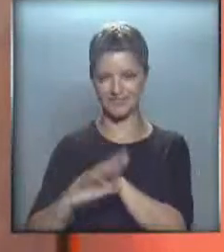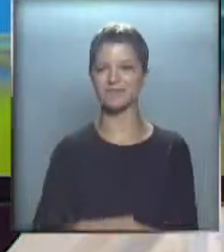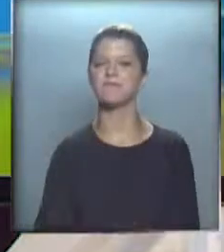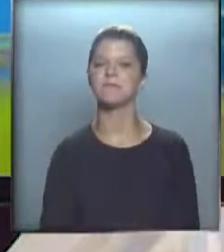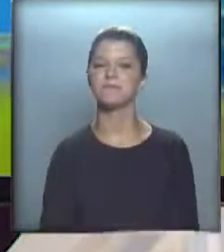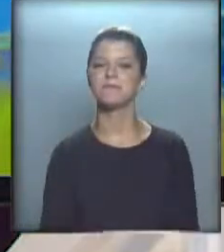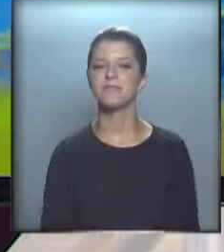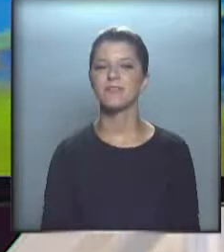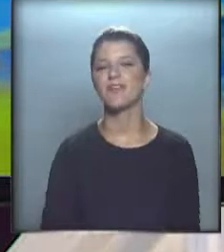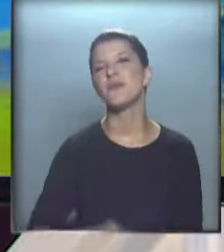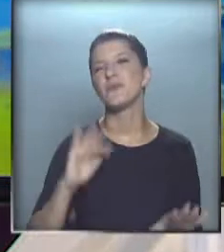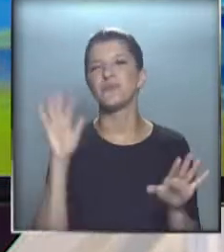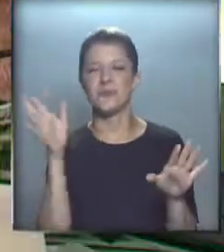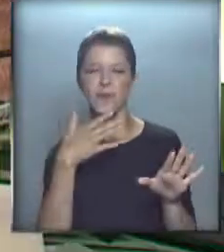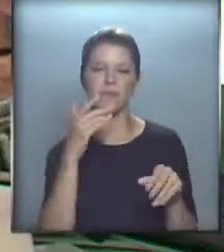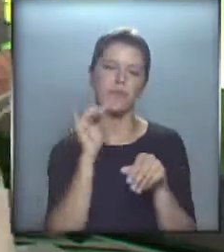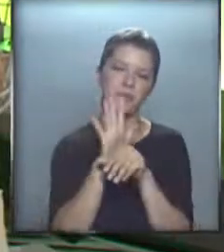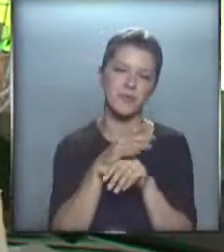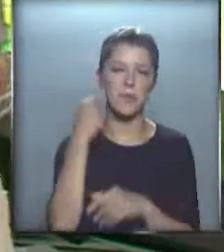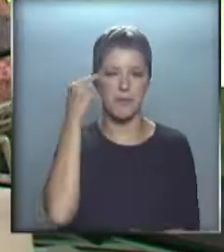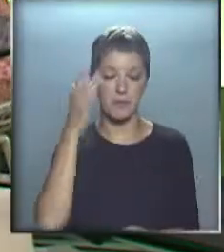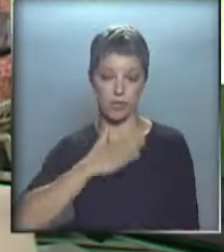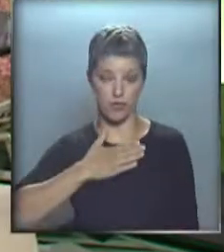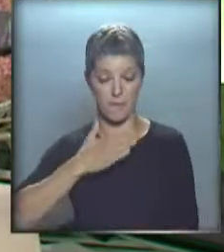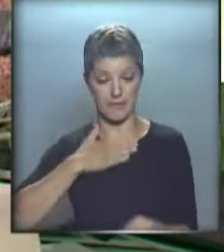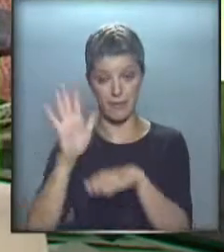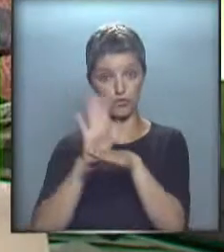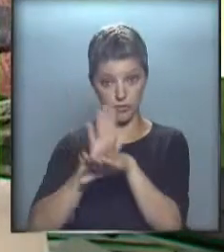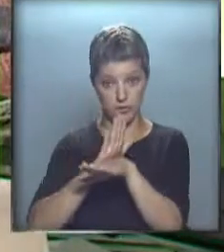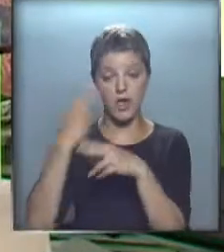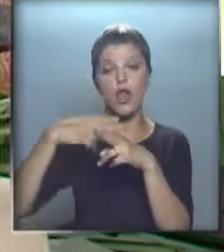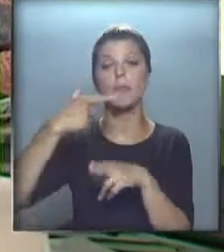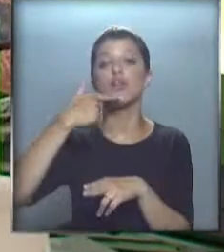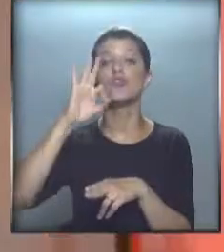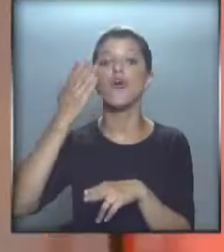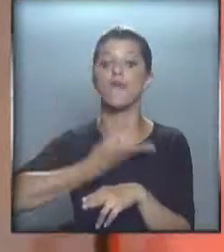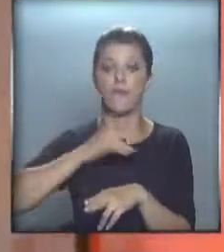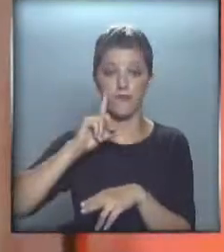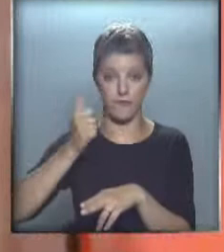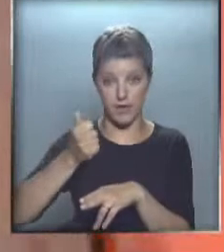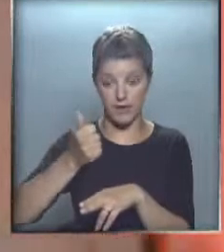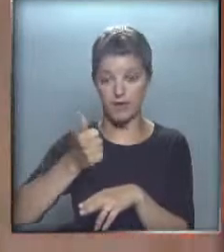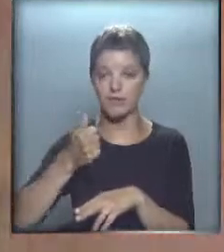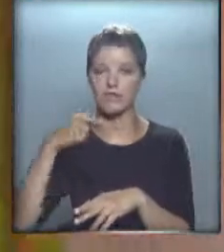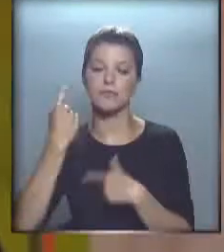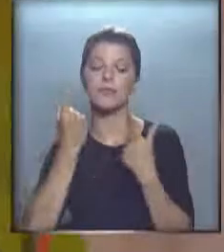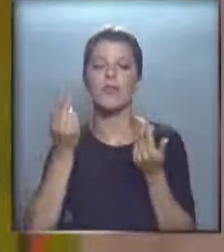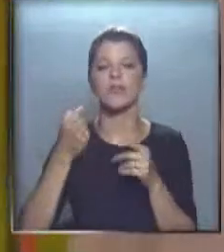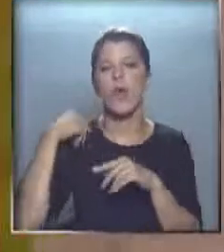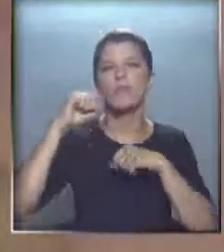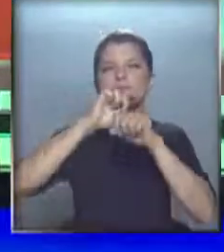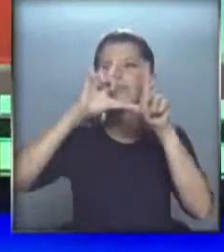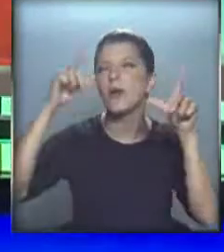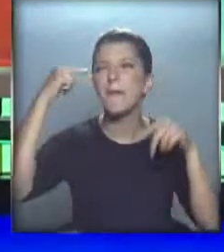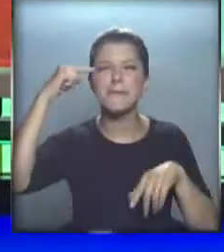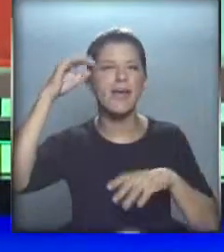todo. Somos más delirantes en sentido, por ejemplo, yo Sofía se llama mi personaje también, es como muy soñada. Sí, es muy soñadora, cree mucho en la